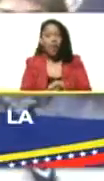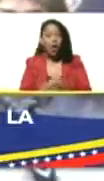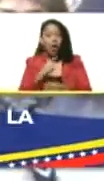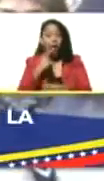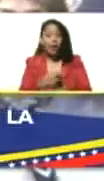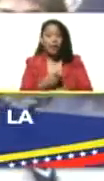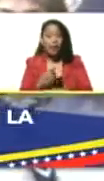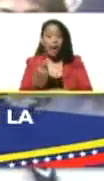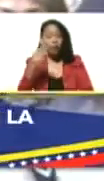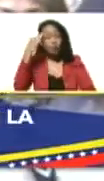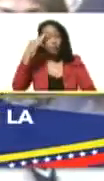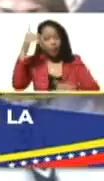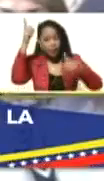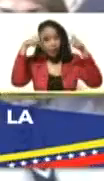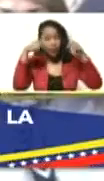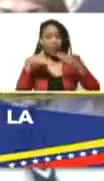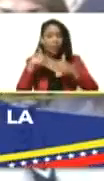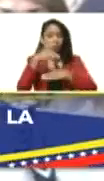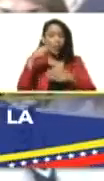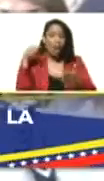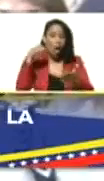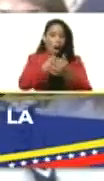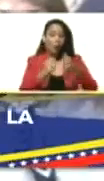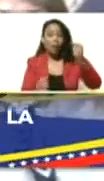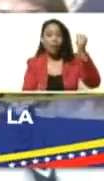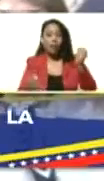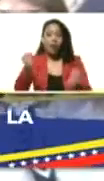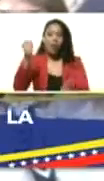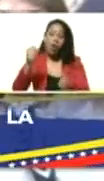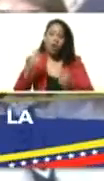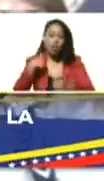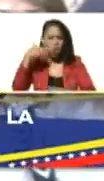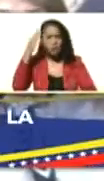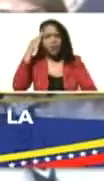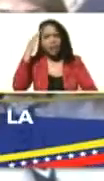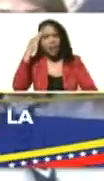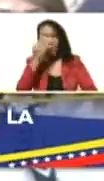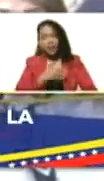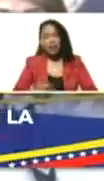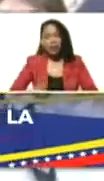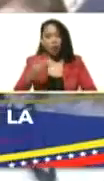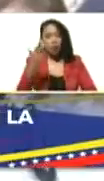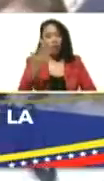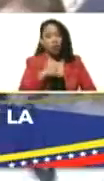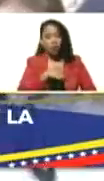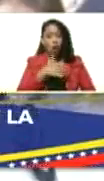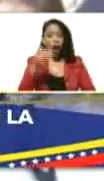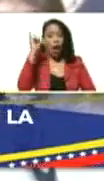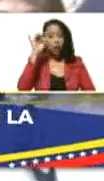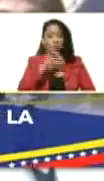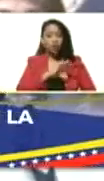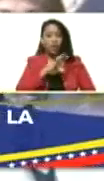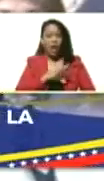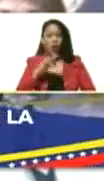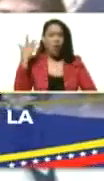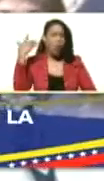nuestro comandante Chávez luego de ese golpe de timón. Yo sé, presidente, que con usted nosotros tenemos socialismo para